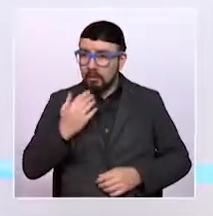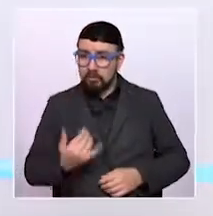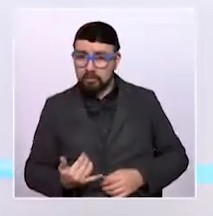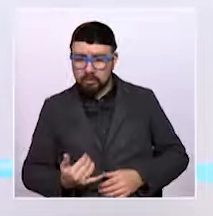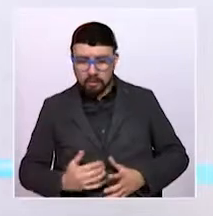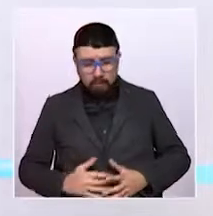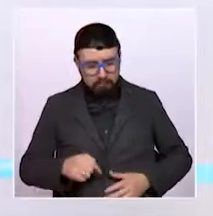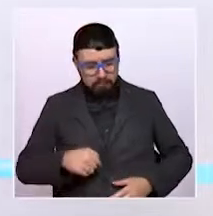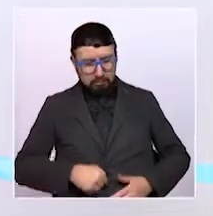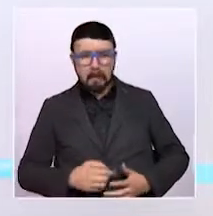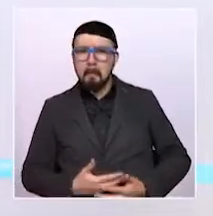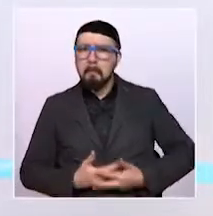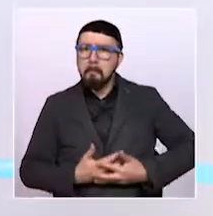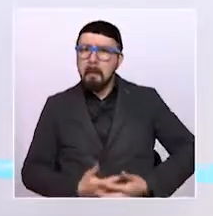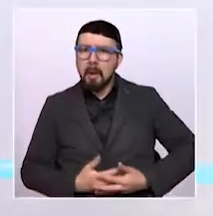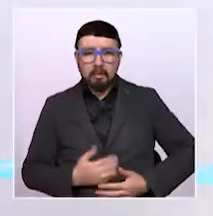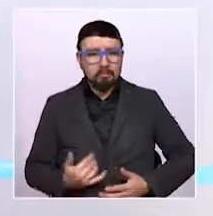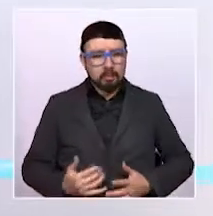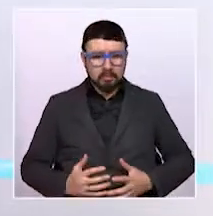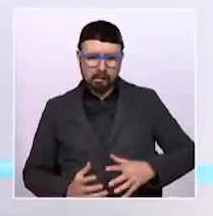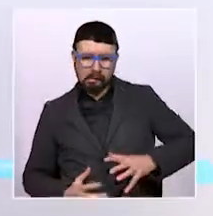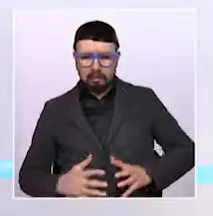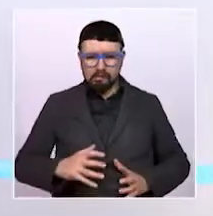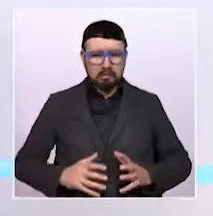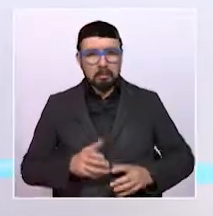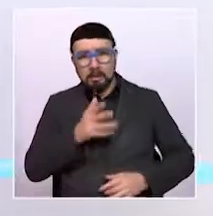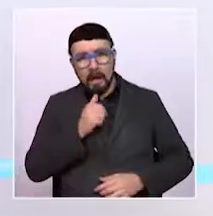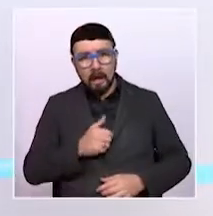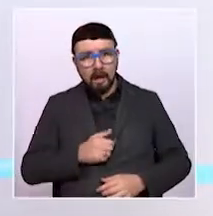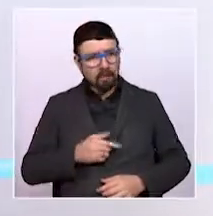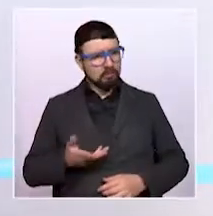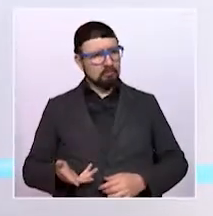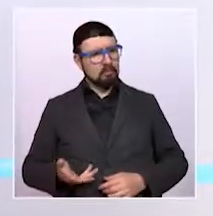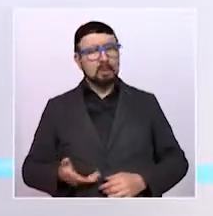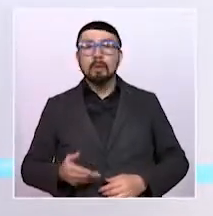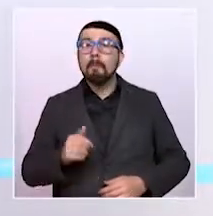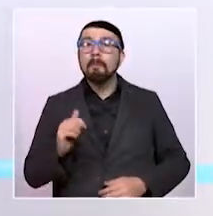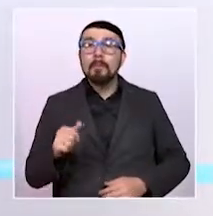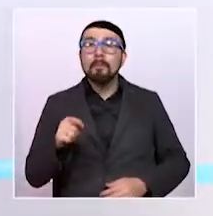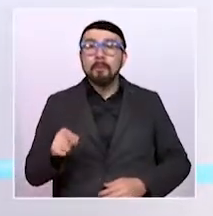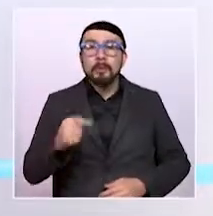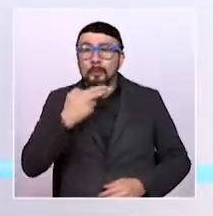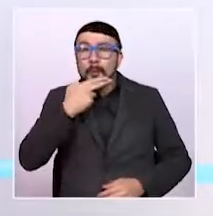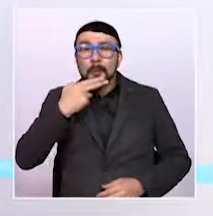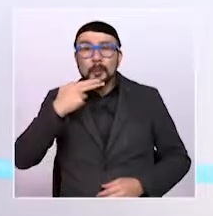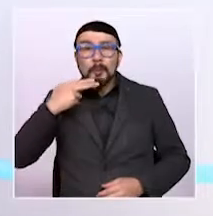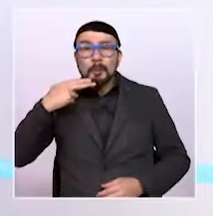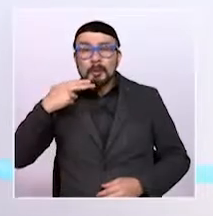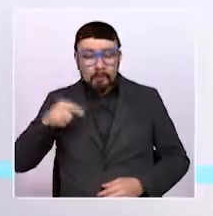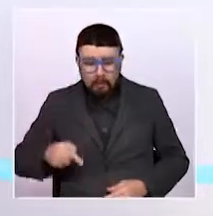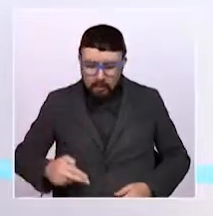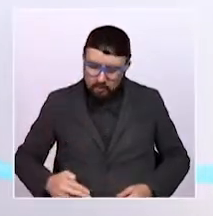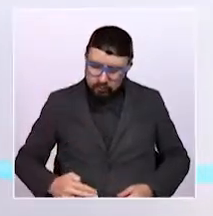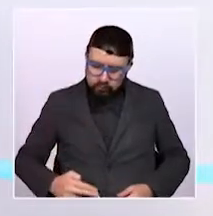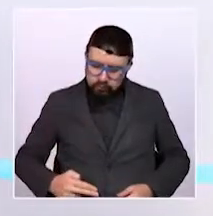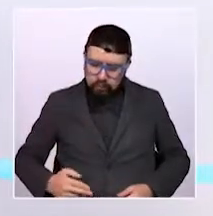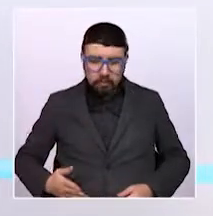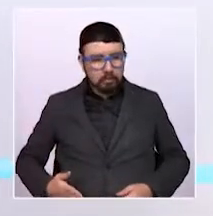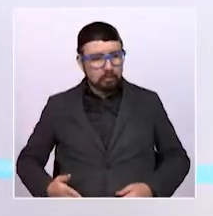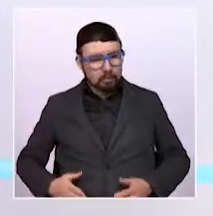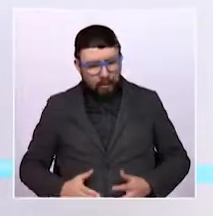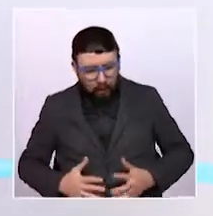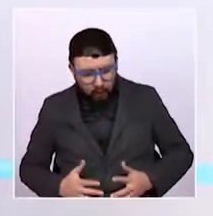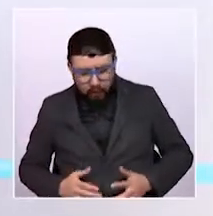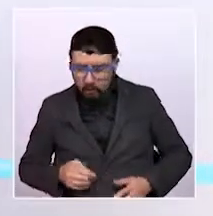disminuir y están ausentes lo primero que usted debe hacer es estimular se con un hilito en caso de que no recupere se va para el servicio